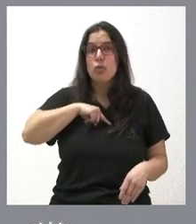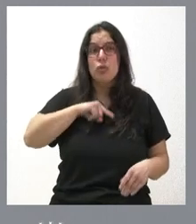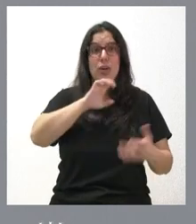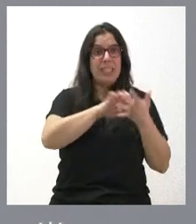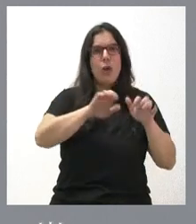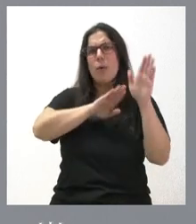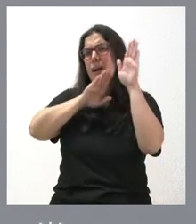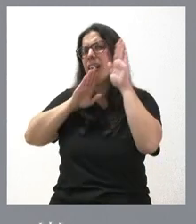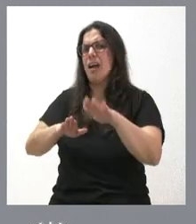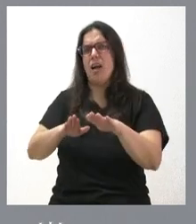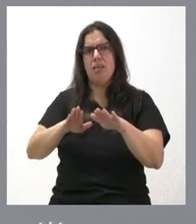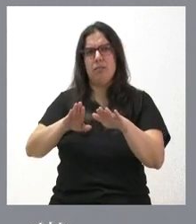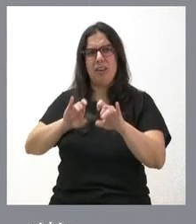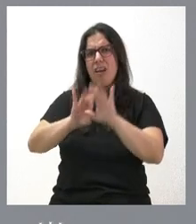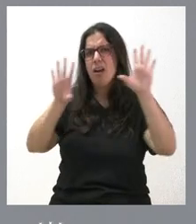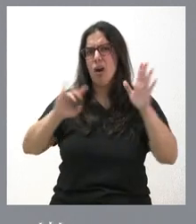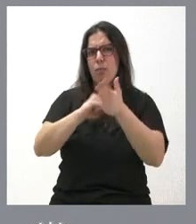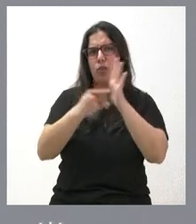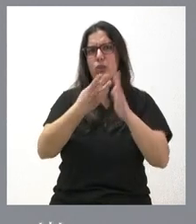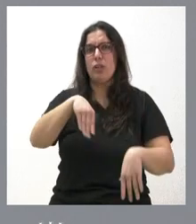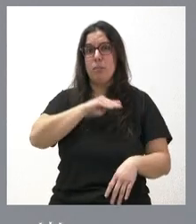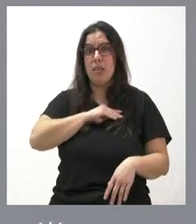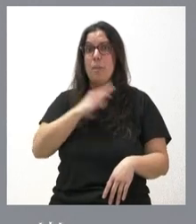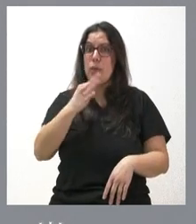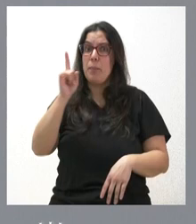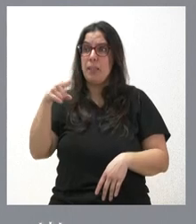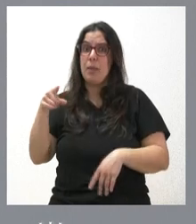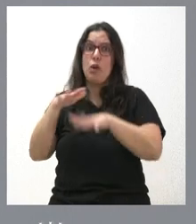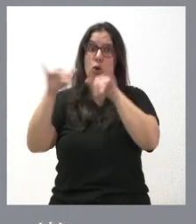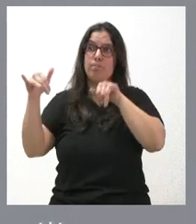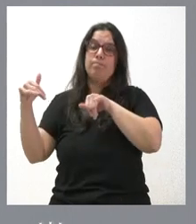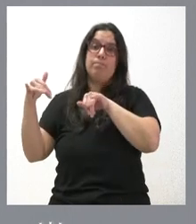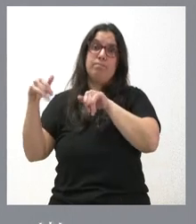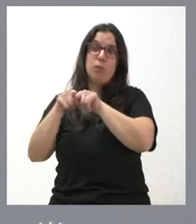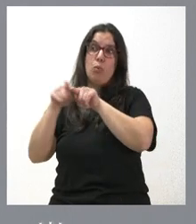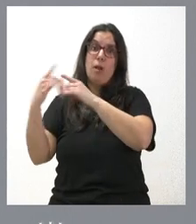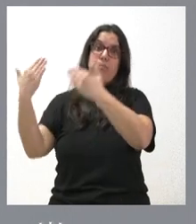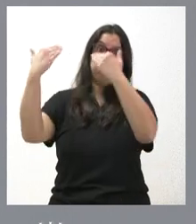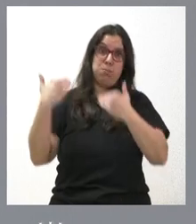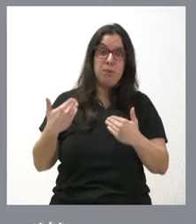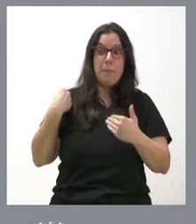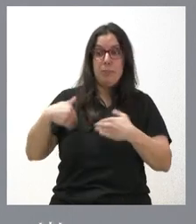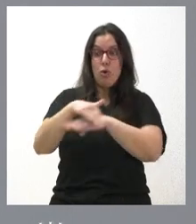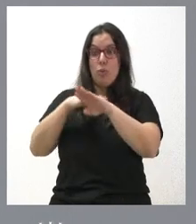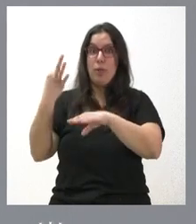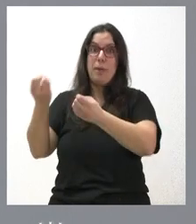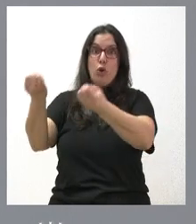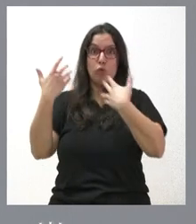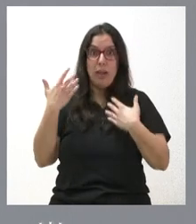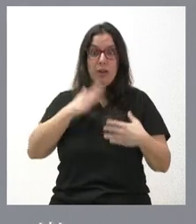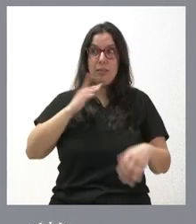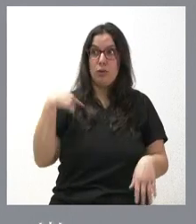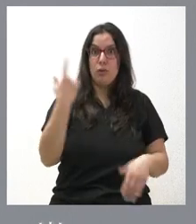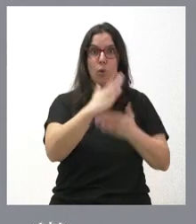proyecto de España pero esa lealtad también pasa a la inversa porque el gobierno nos contara a las comunidades autónomas aquello que quiere hacer y